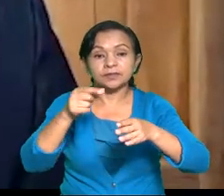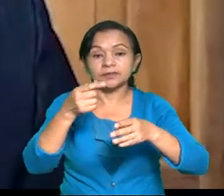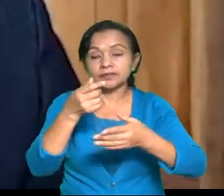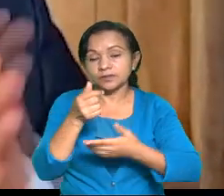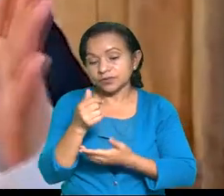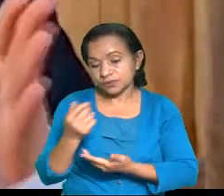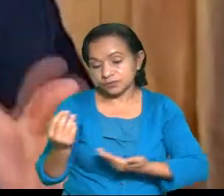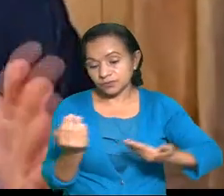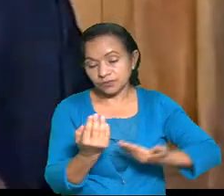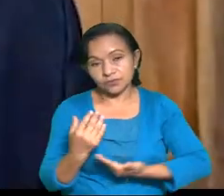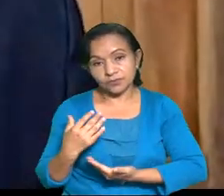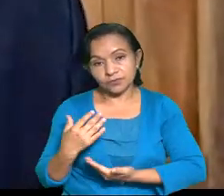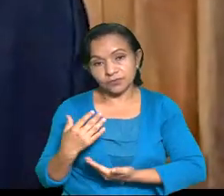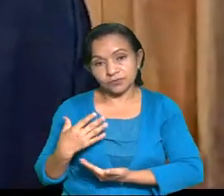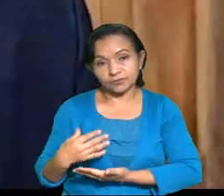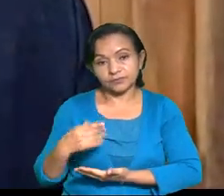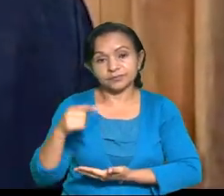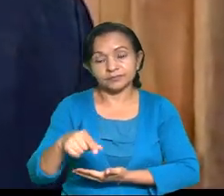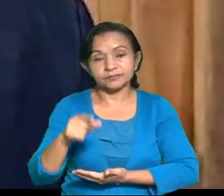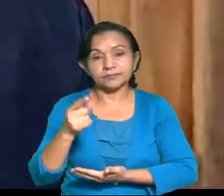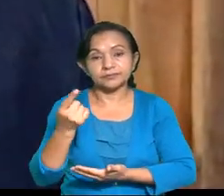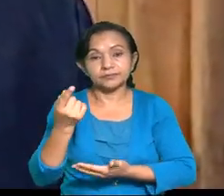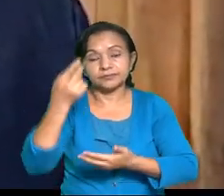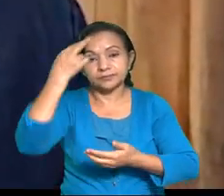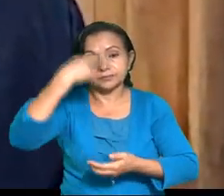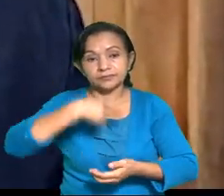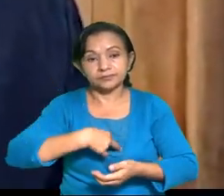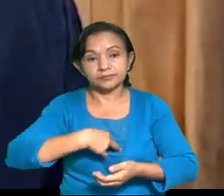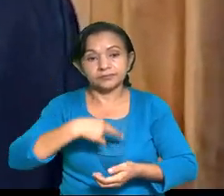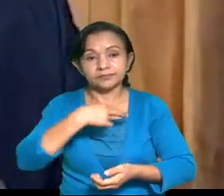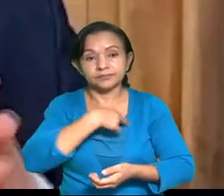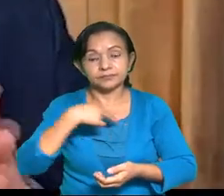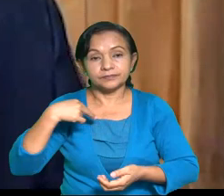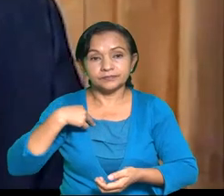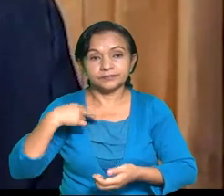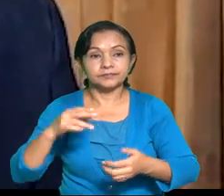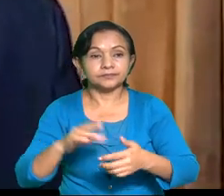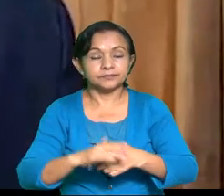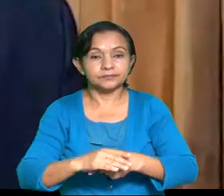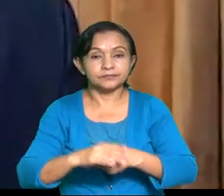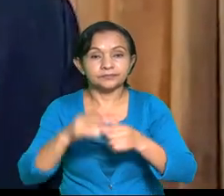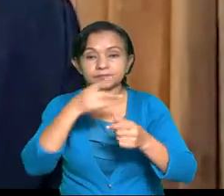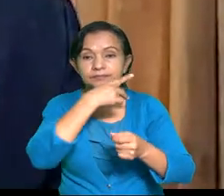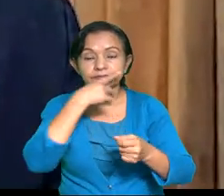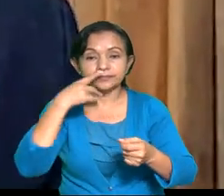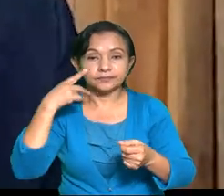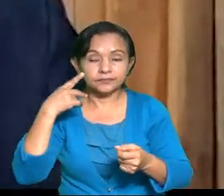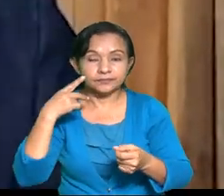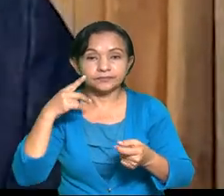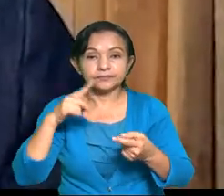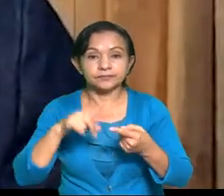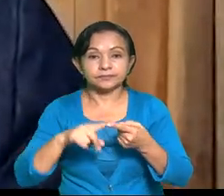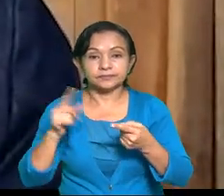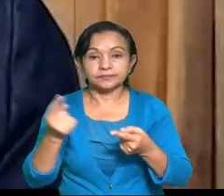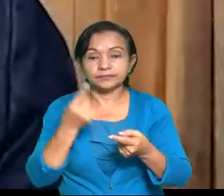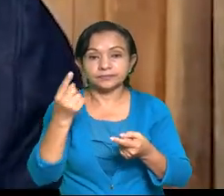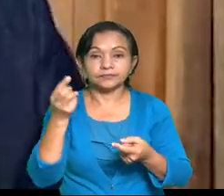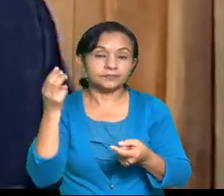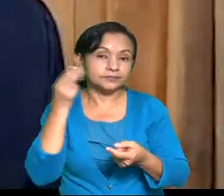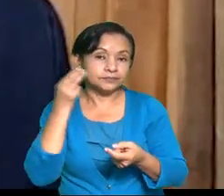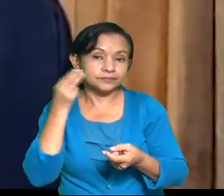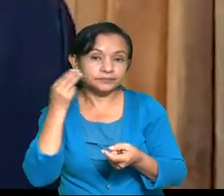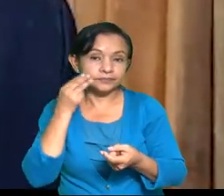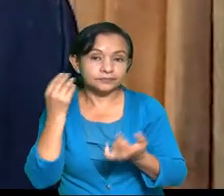Lactancia Materna. Y esta es una responsabilidad de todos, de los padres, no solamente de la mamá,